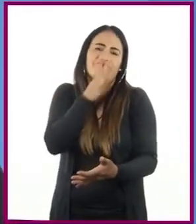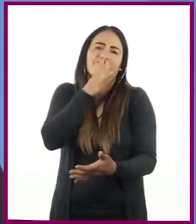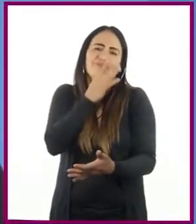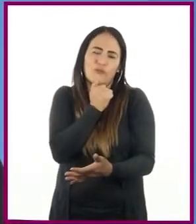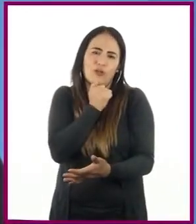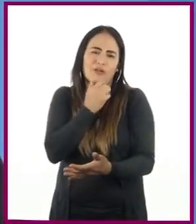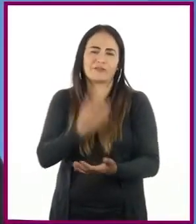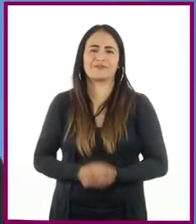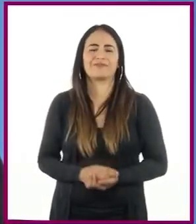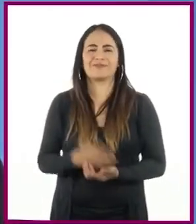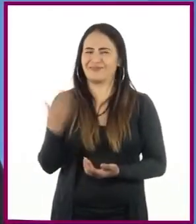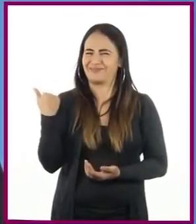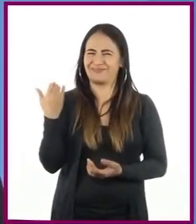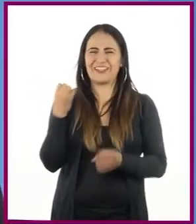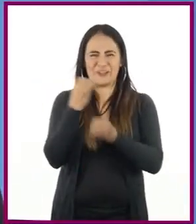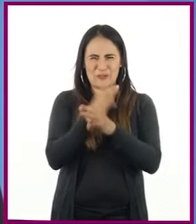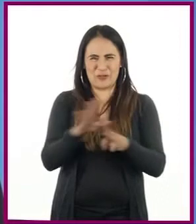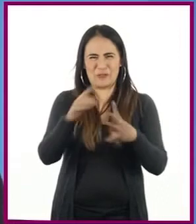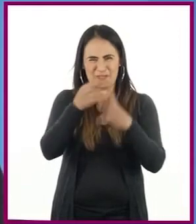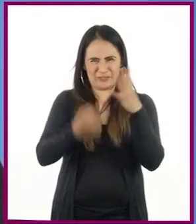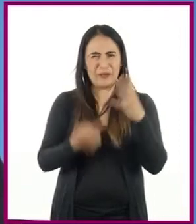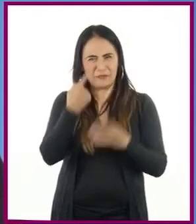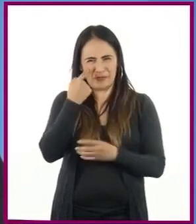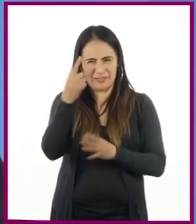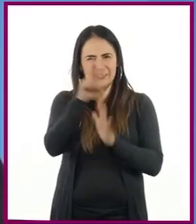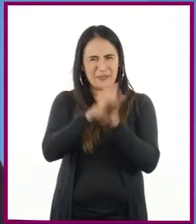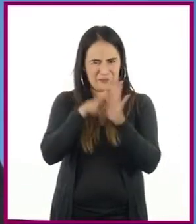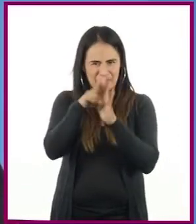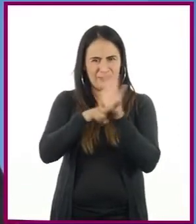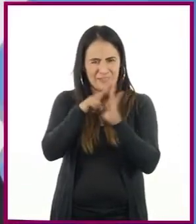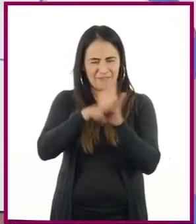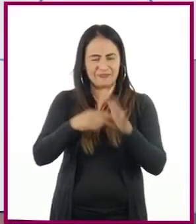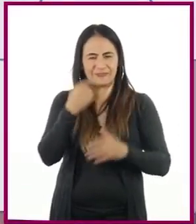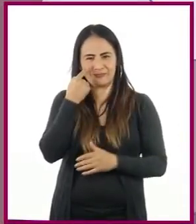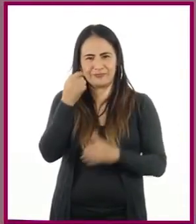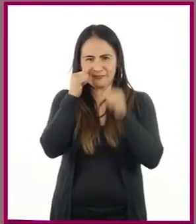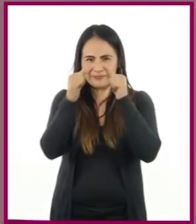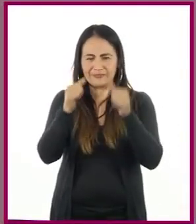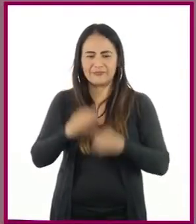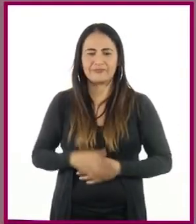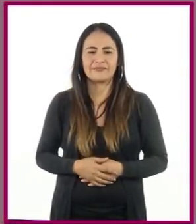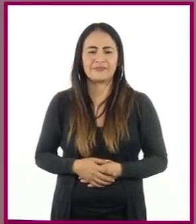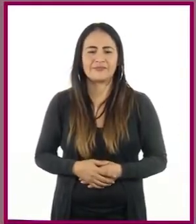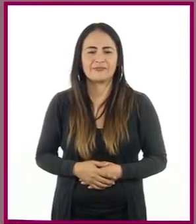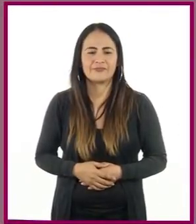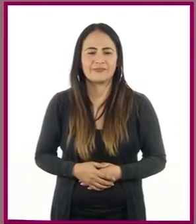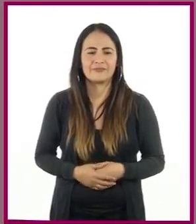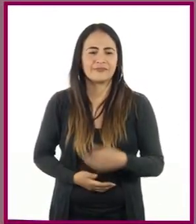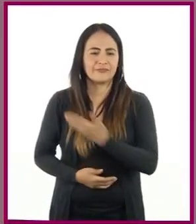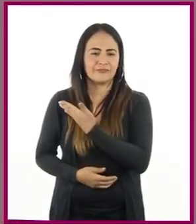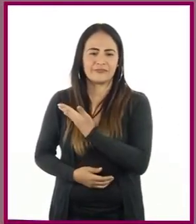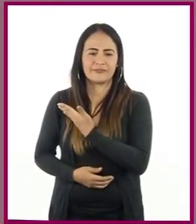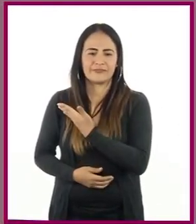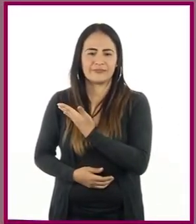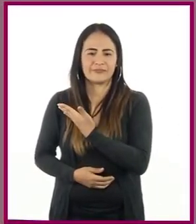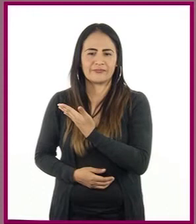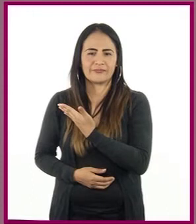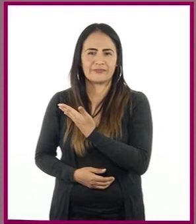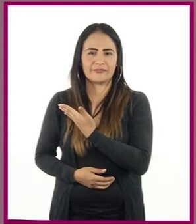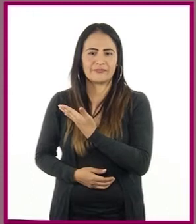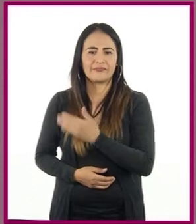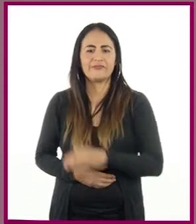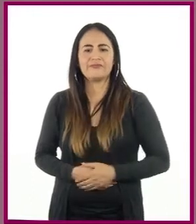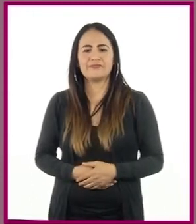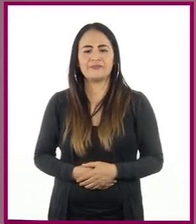la información que hemos revisado, veamos y escuchemos el siguiente video. ¿Qué otras problemáticas trajo consigo la